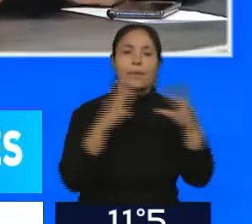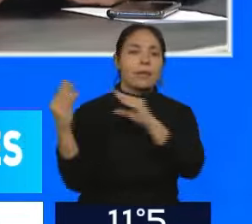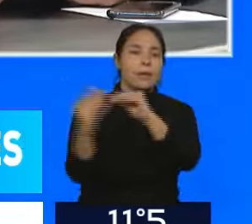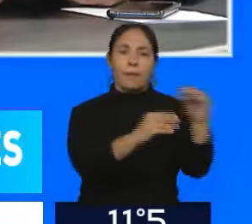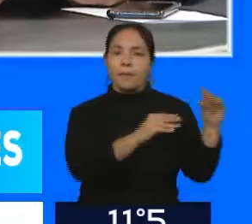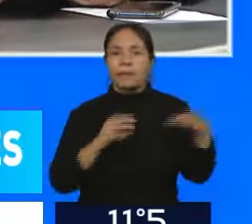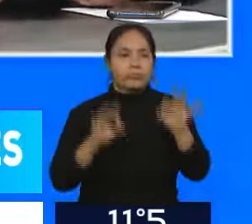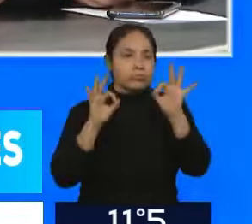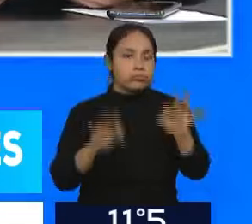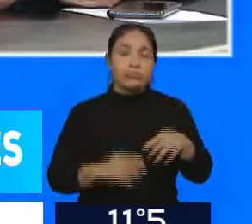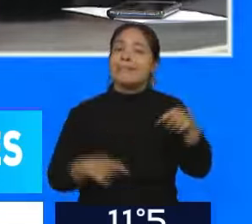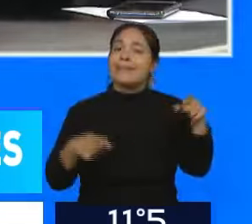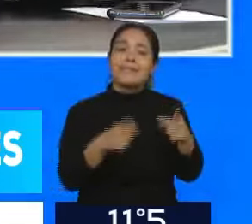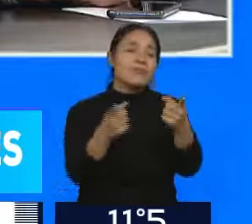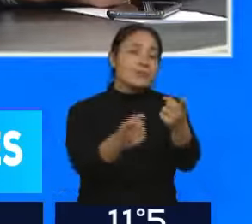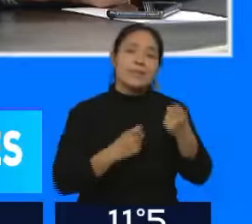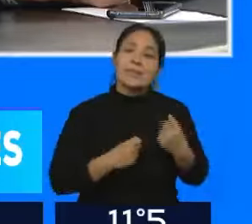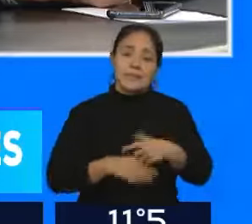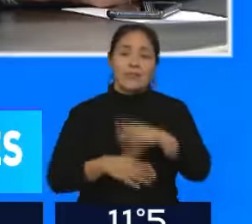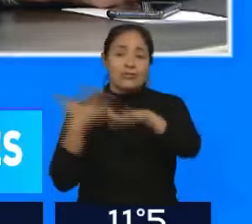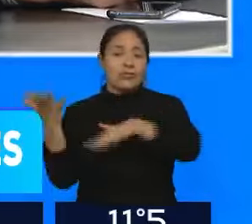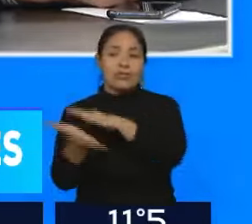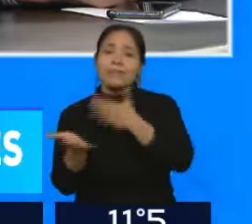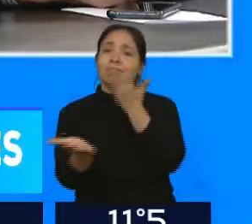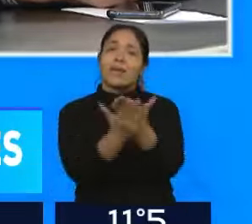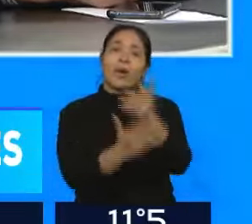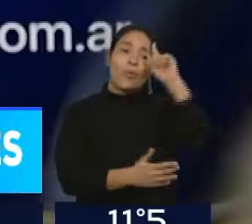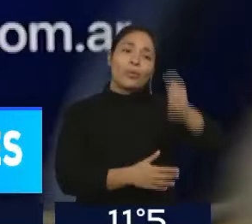sociedad, que la justicia sea rápida. Bien, escuchemos, a ver.